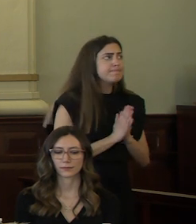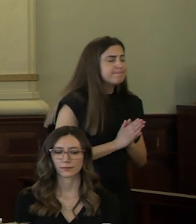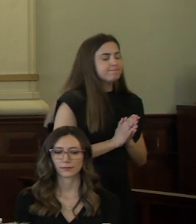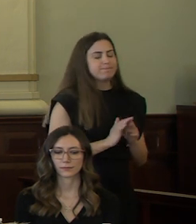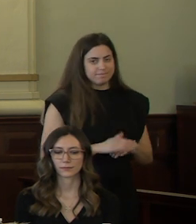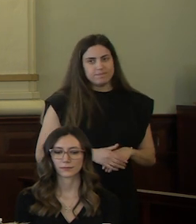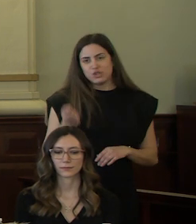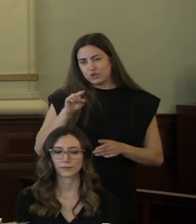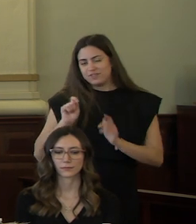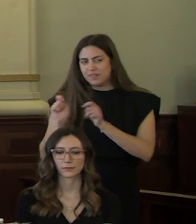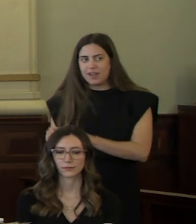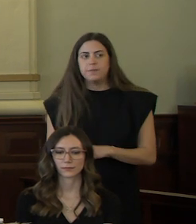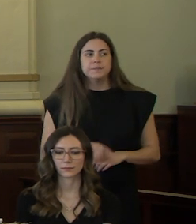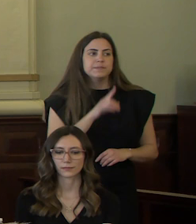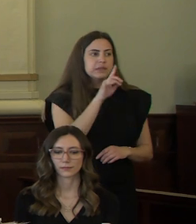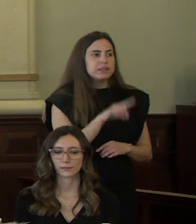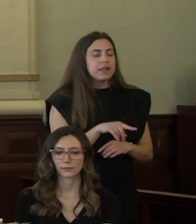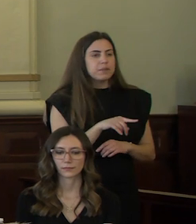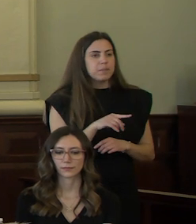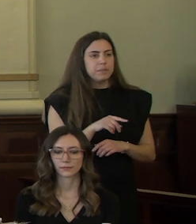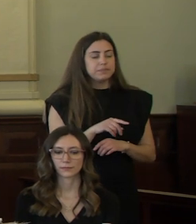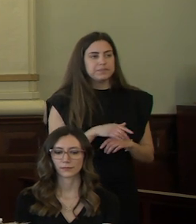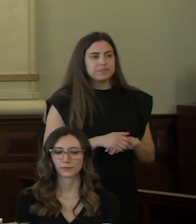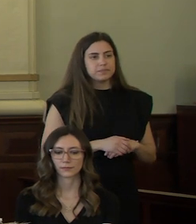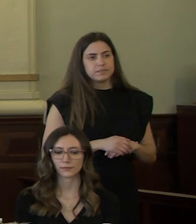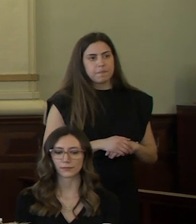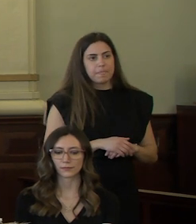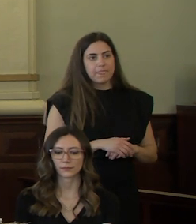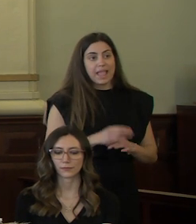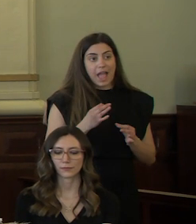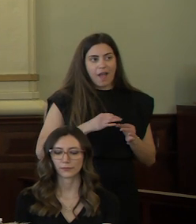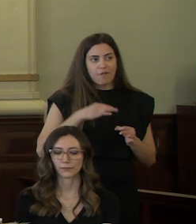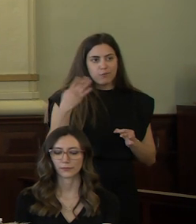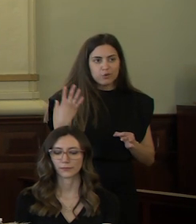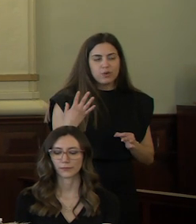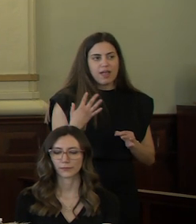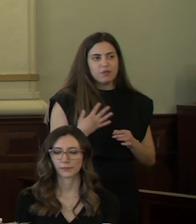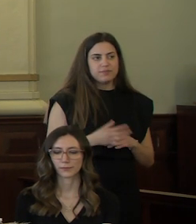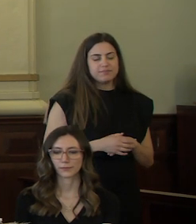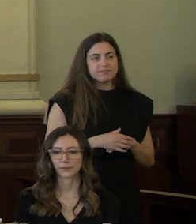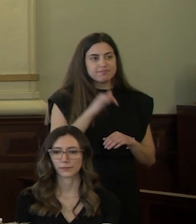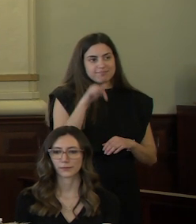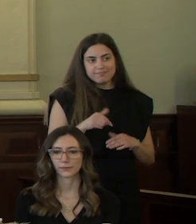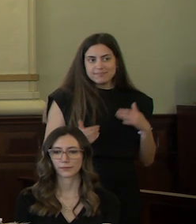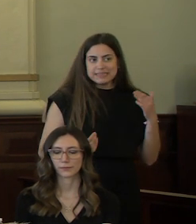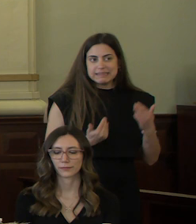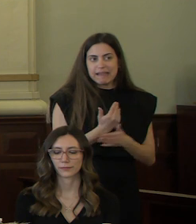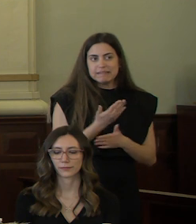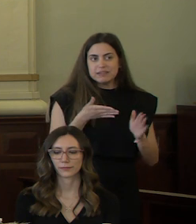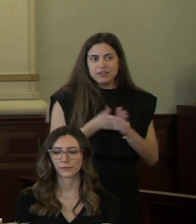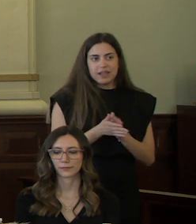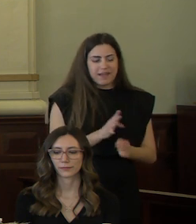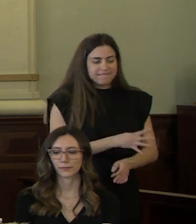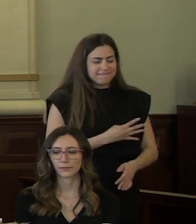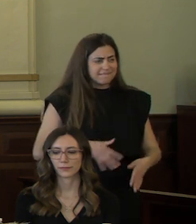Y bueno, por supuesto, pues además de afortunado, también hoy es un día lleno de emociones. En